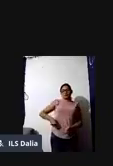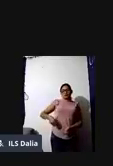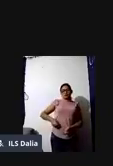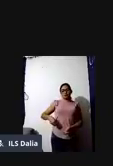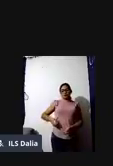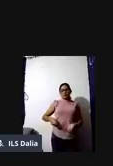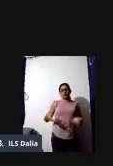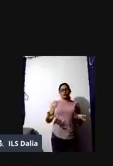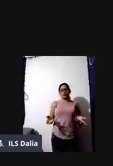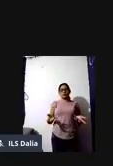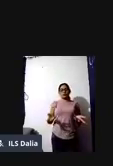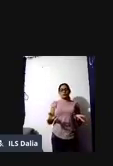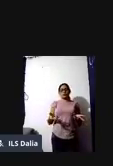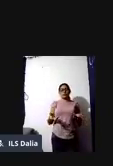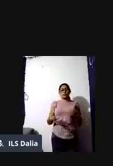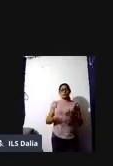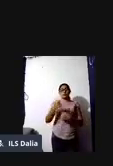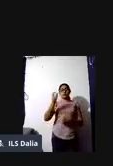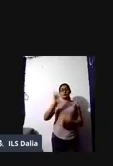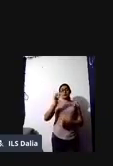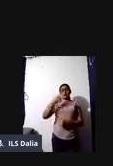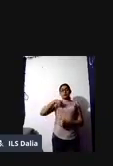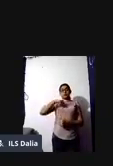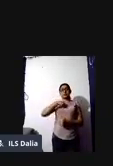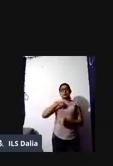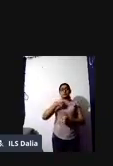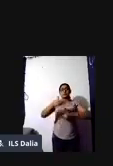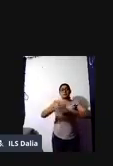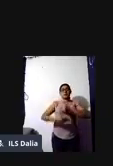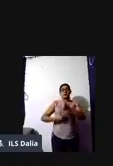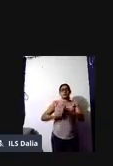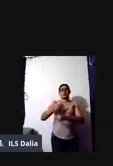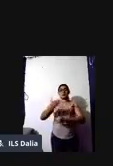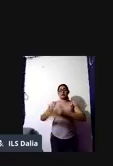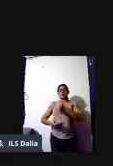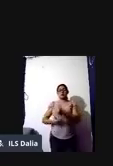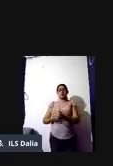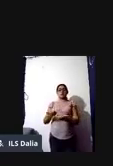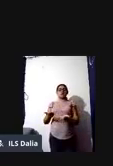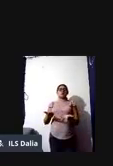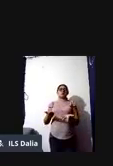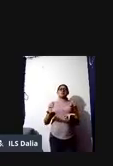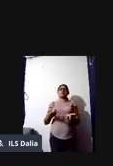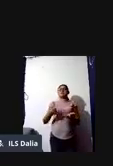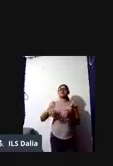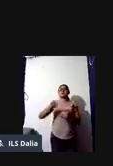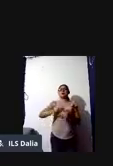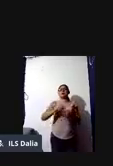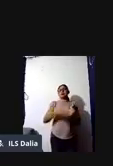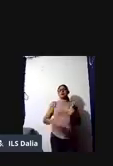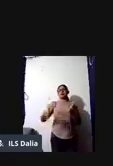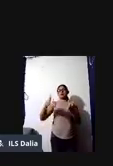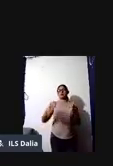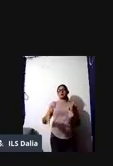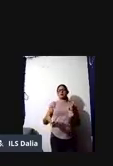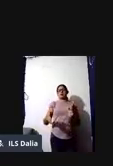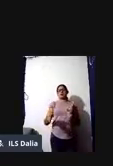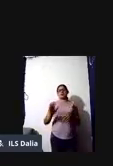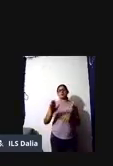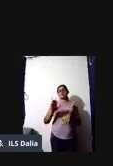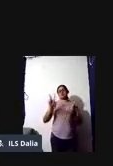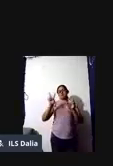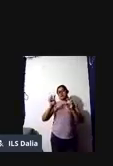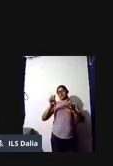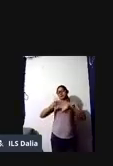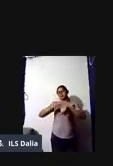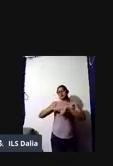Pues porque si no salimos avantes, digamos, en esta semana, ¿verdad? Es la predicción. Bueno,